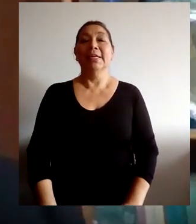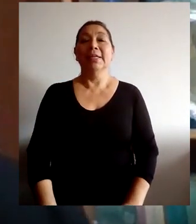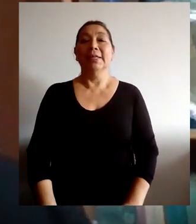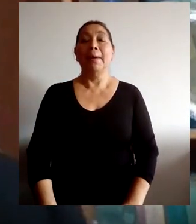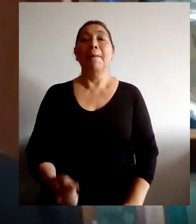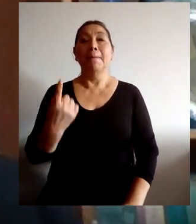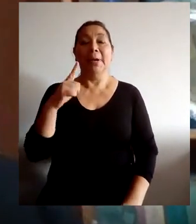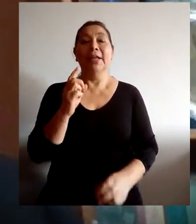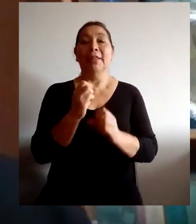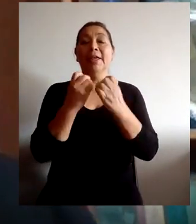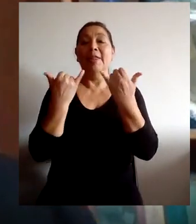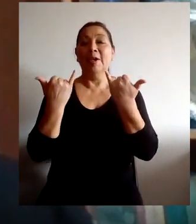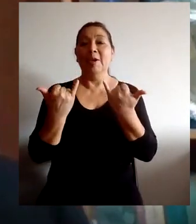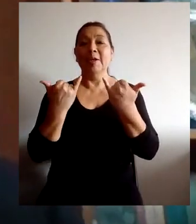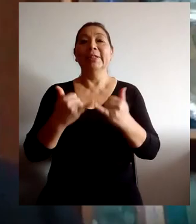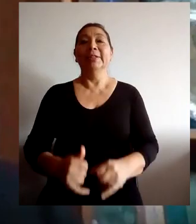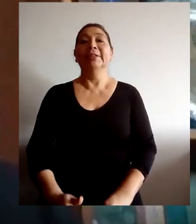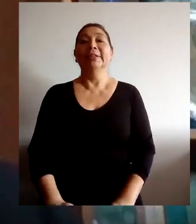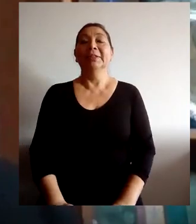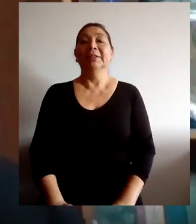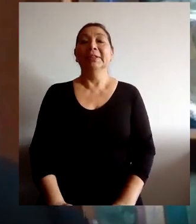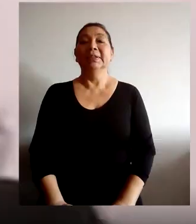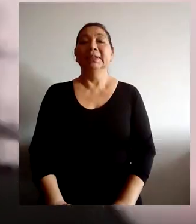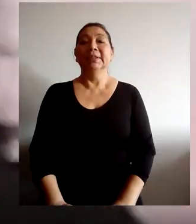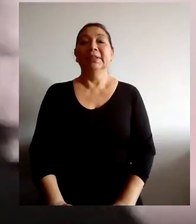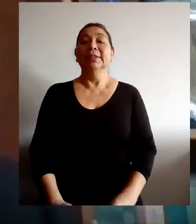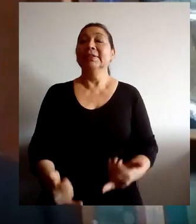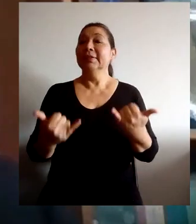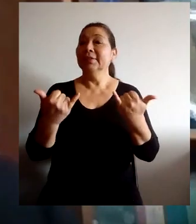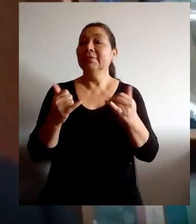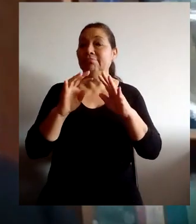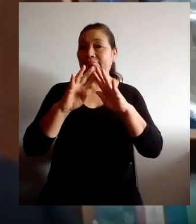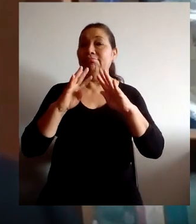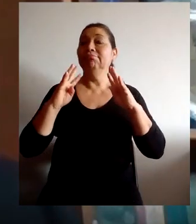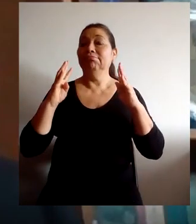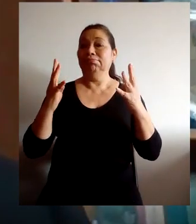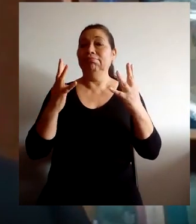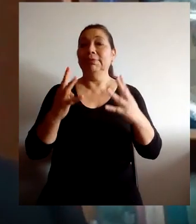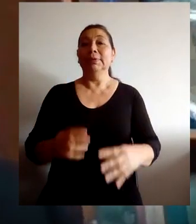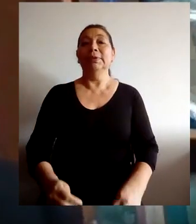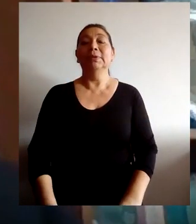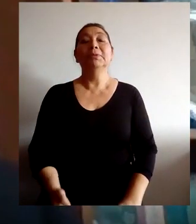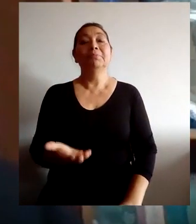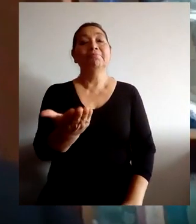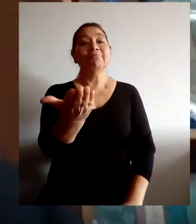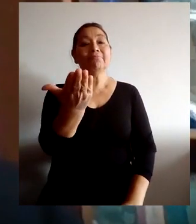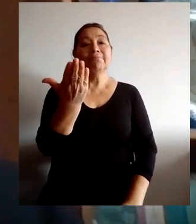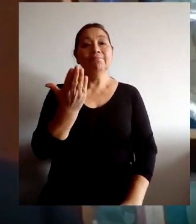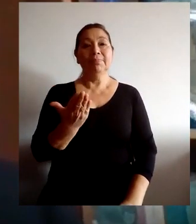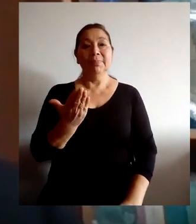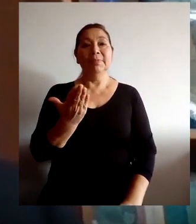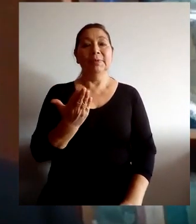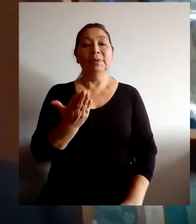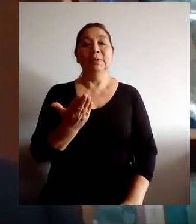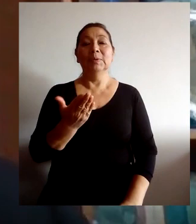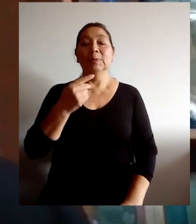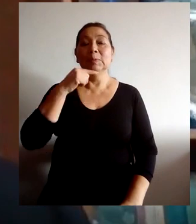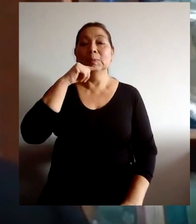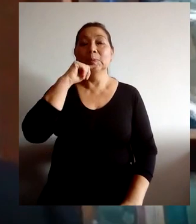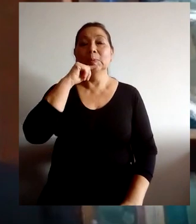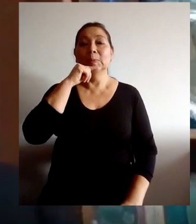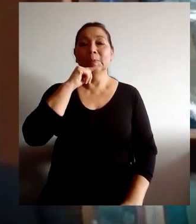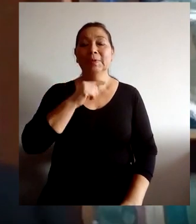y solicito que la señora secretaria relatora informe sobre las causas que han